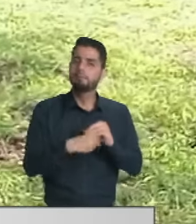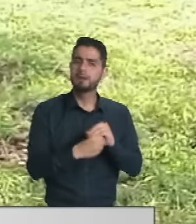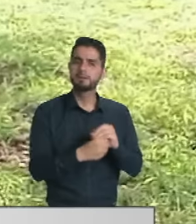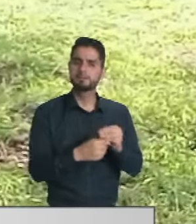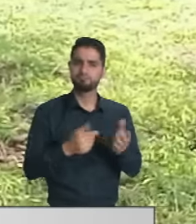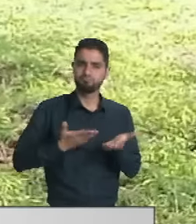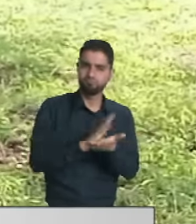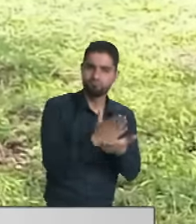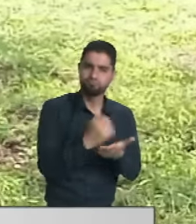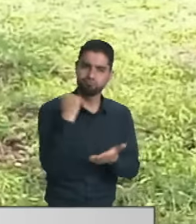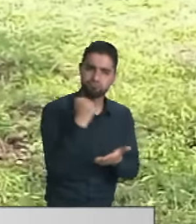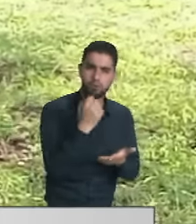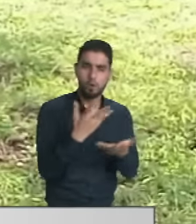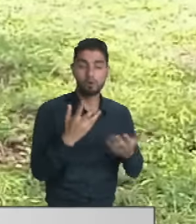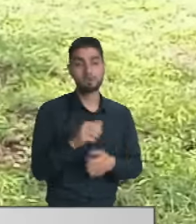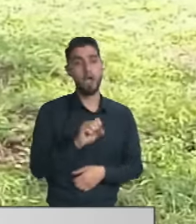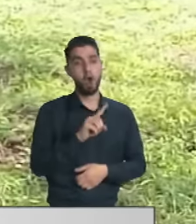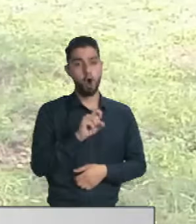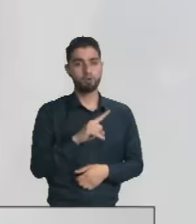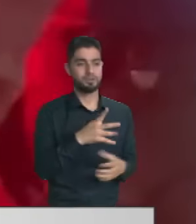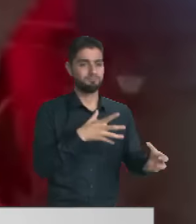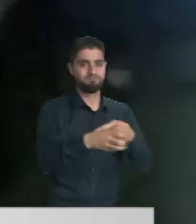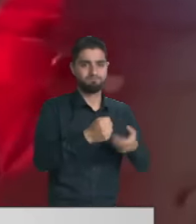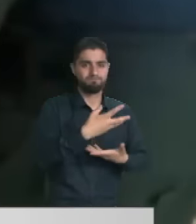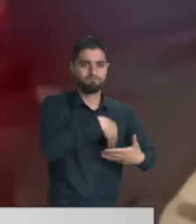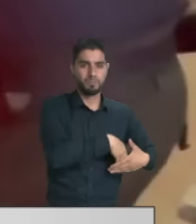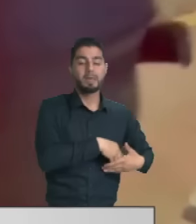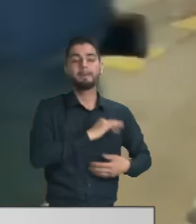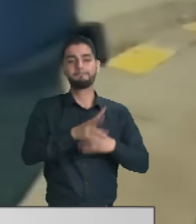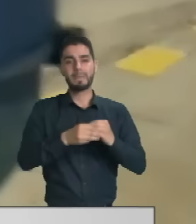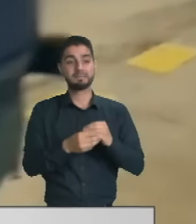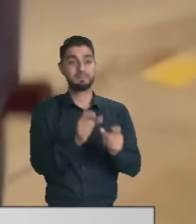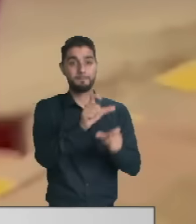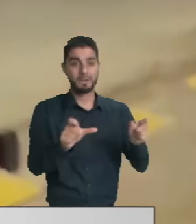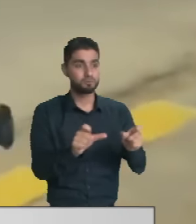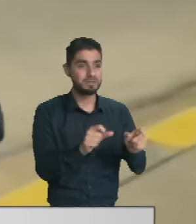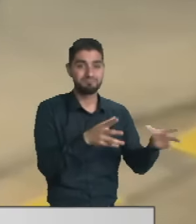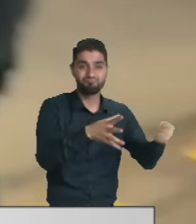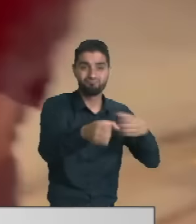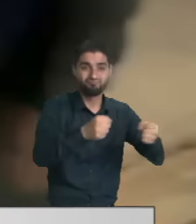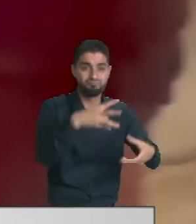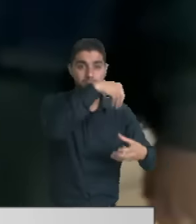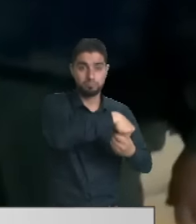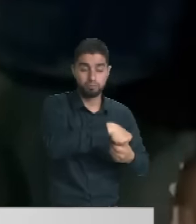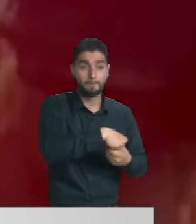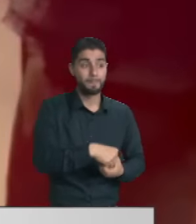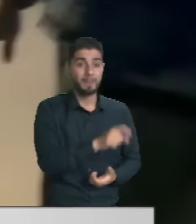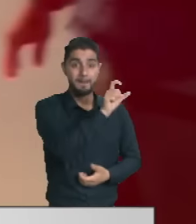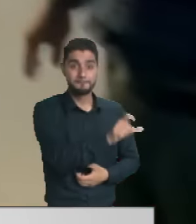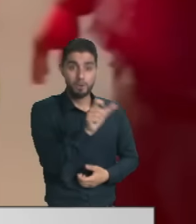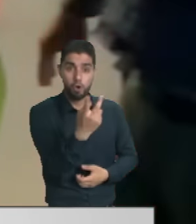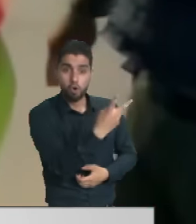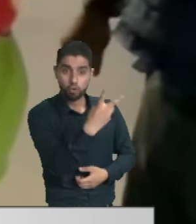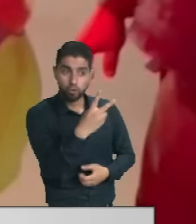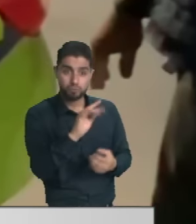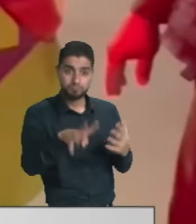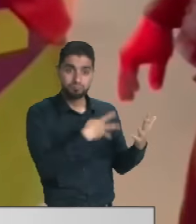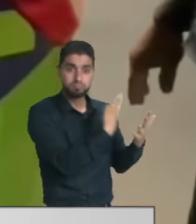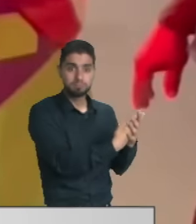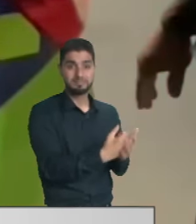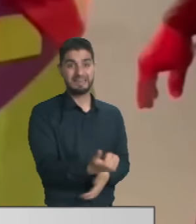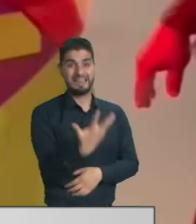capturado a 3.095 personas por diferentes clases de delitos. A los capturados les registran 5 anotaciones judiciales